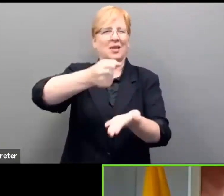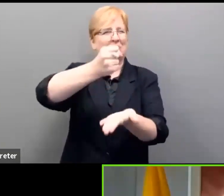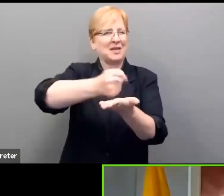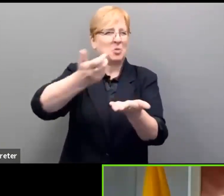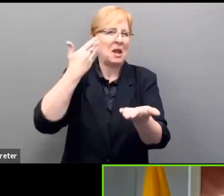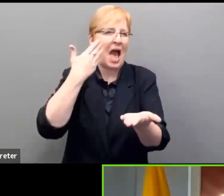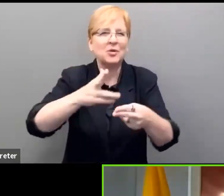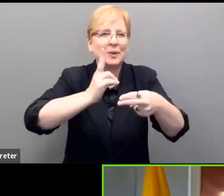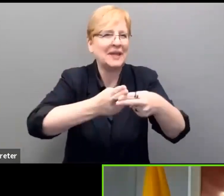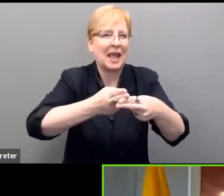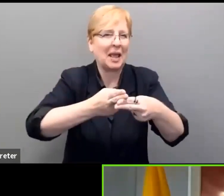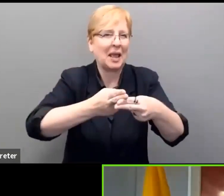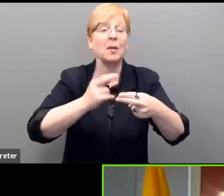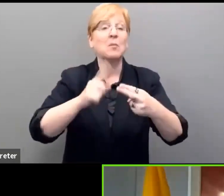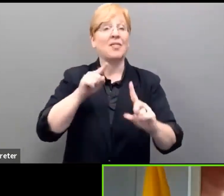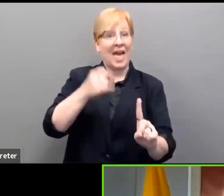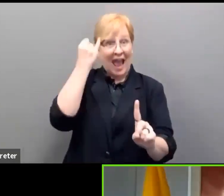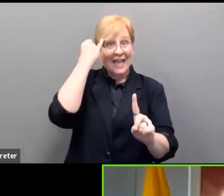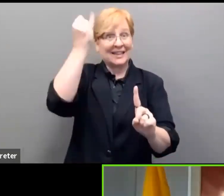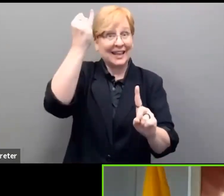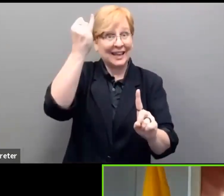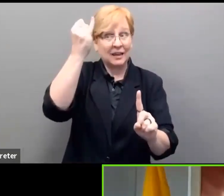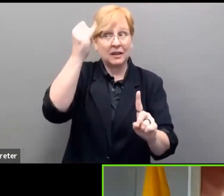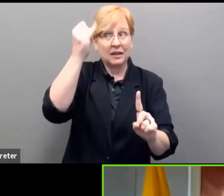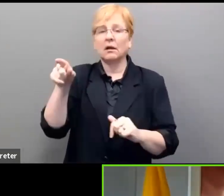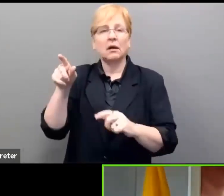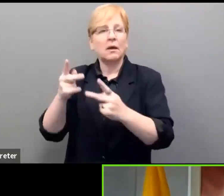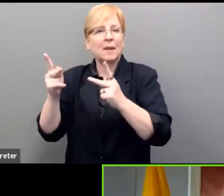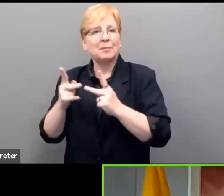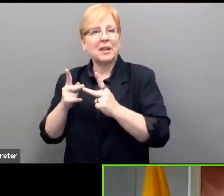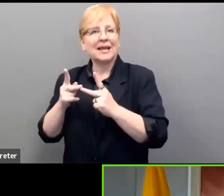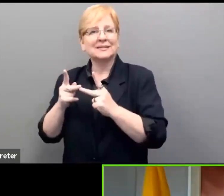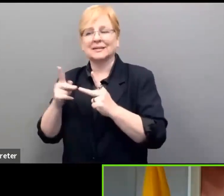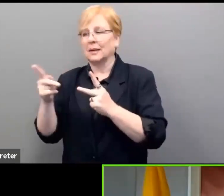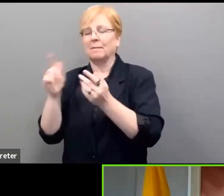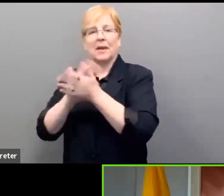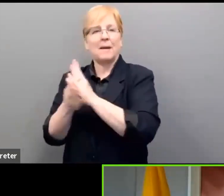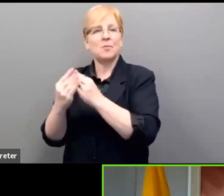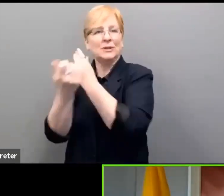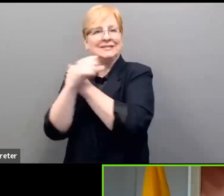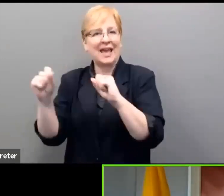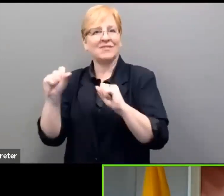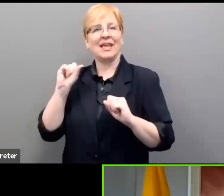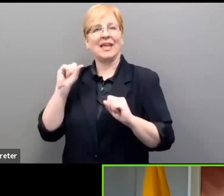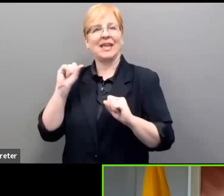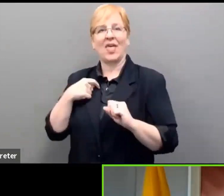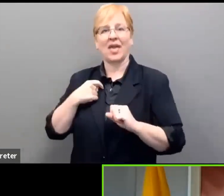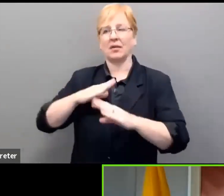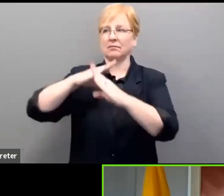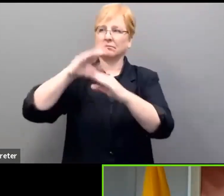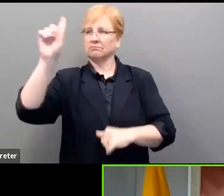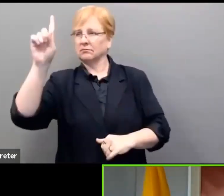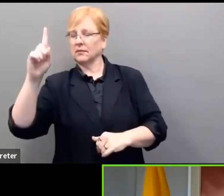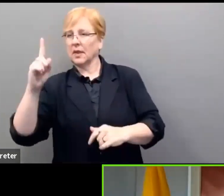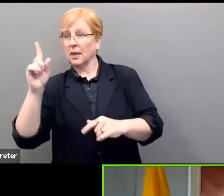que el debate sobre los pasaportes es un debate importante. No lo voy a llamar pasaporte, pero dejar muy en claro